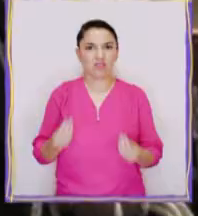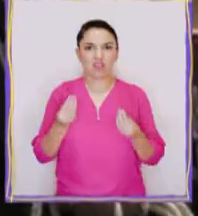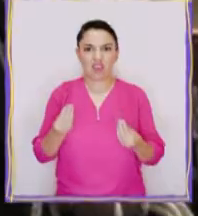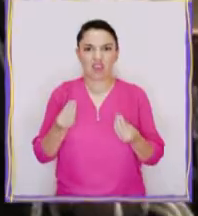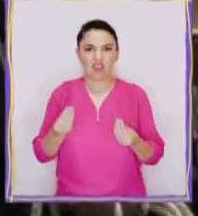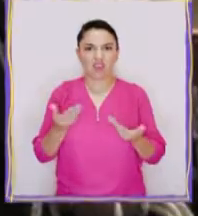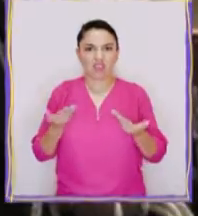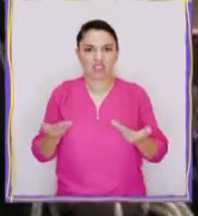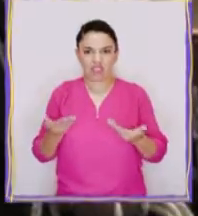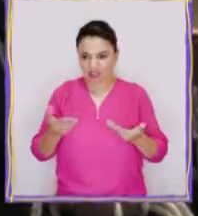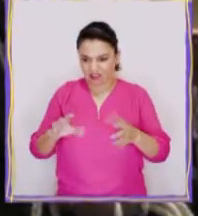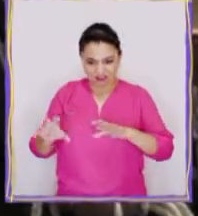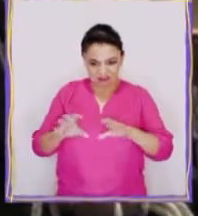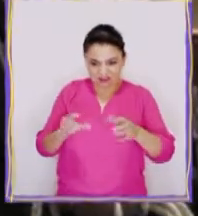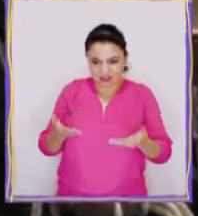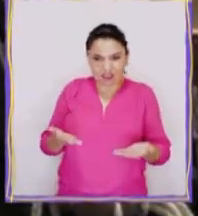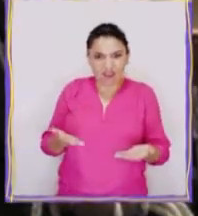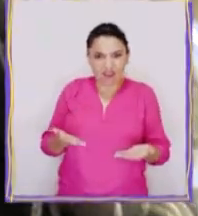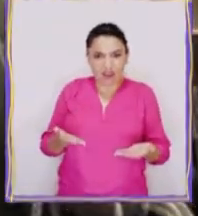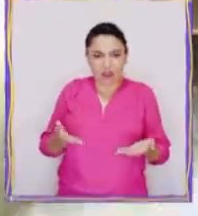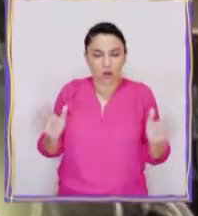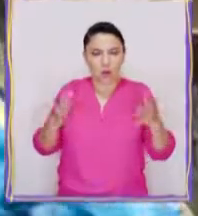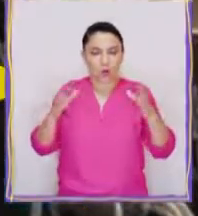¿Qué es este armatoste?